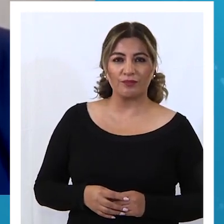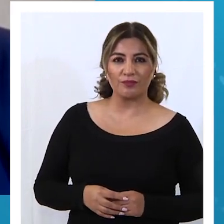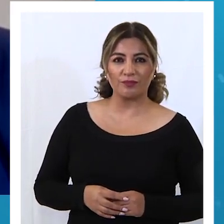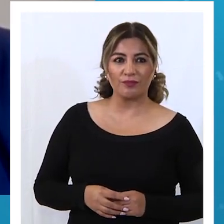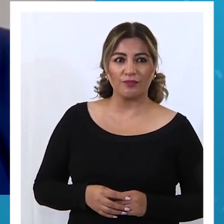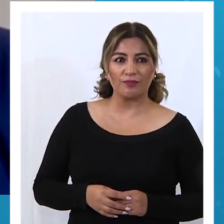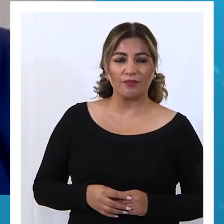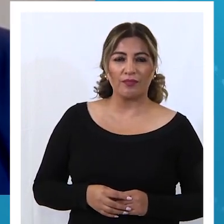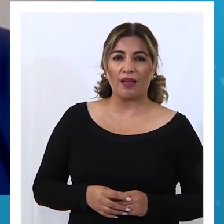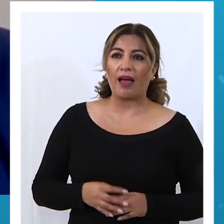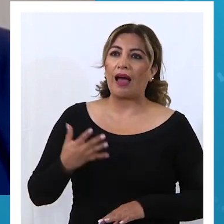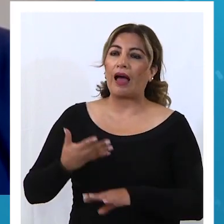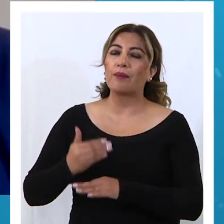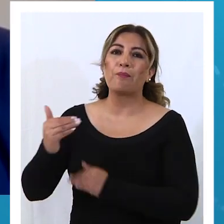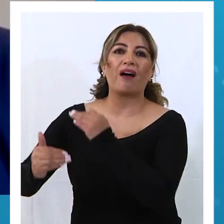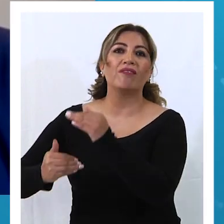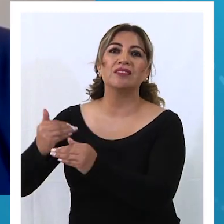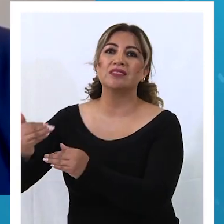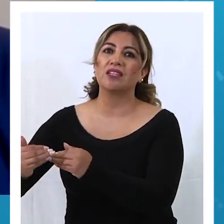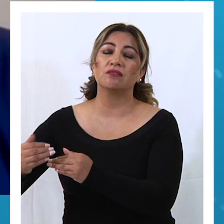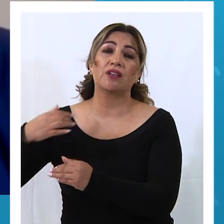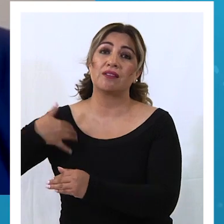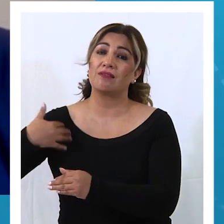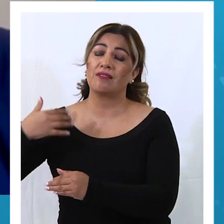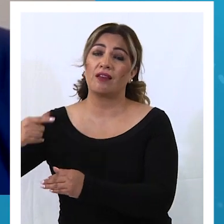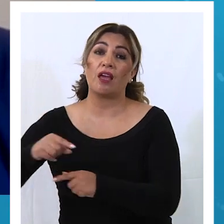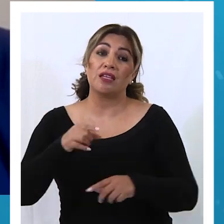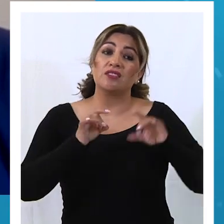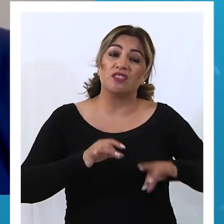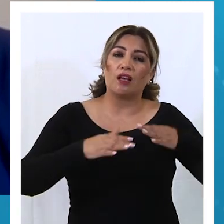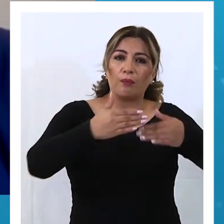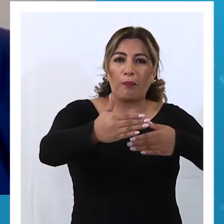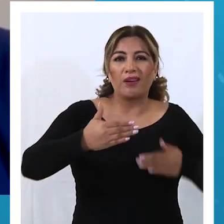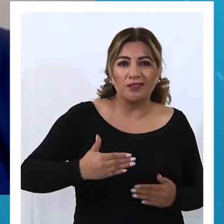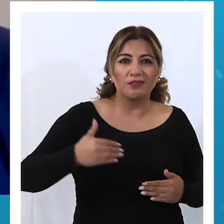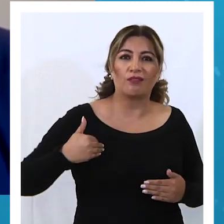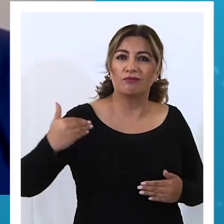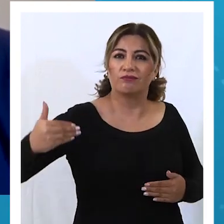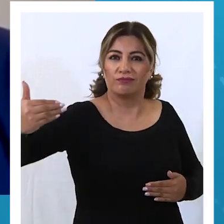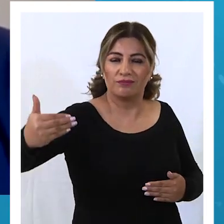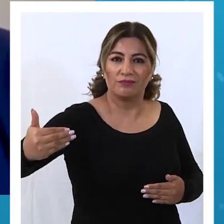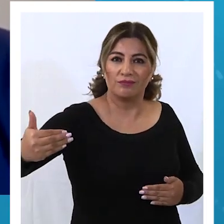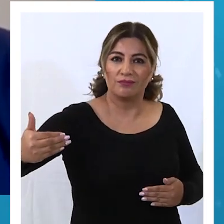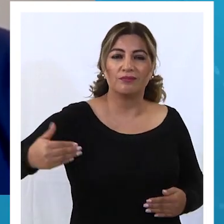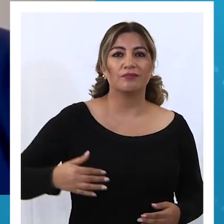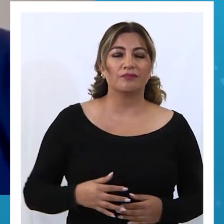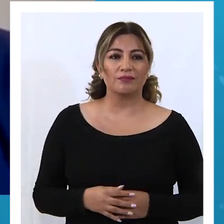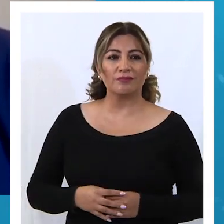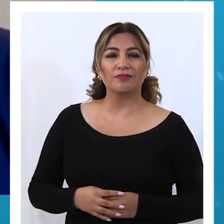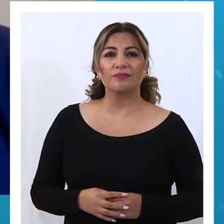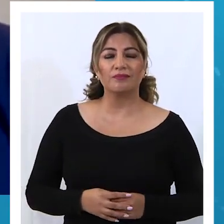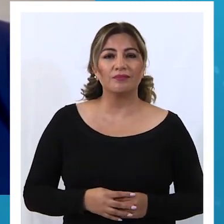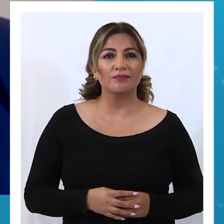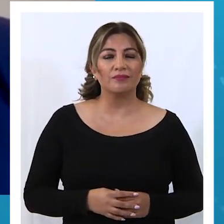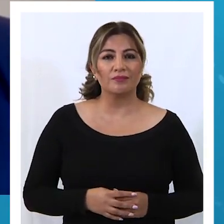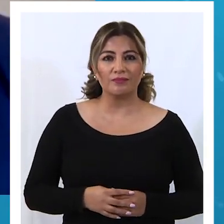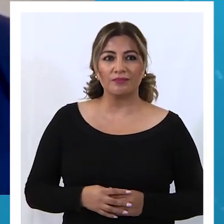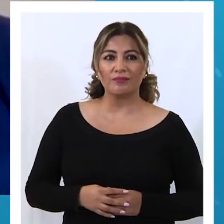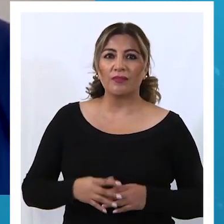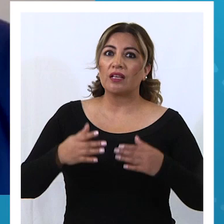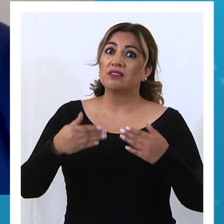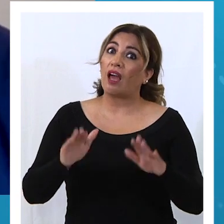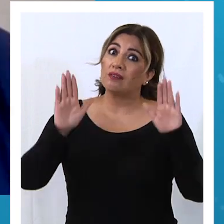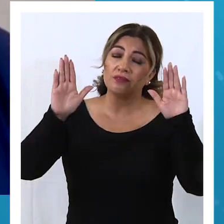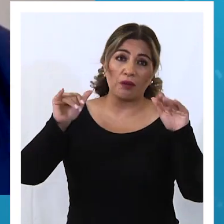Entonces, tienen unas ventajas que nosotros no tenemos, a pesar de todos sus problemas internos económicos. Ok. Carlos,